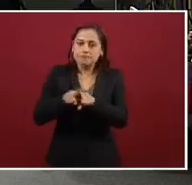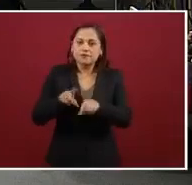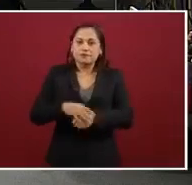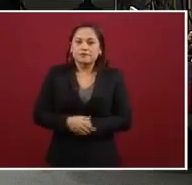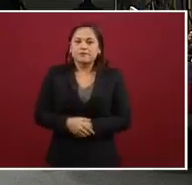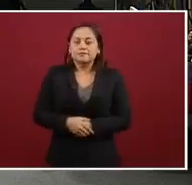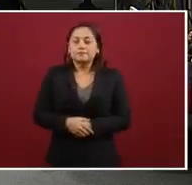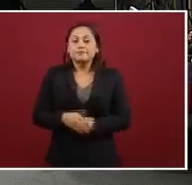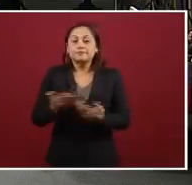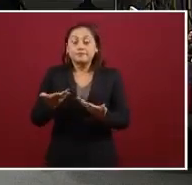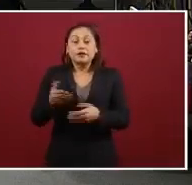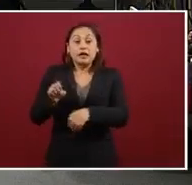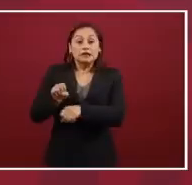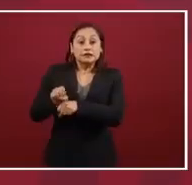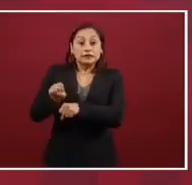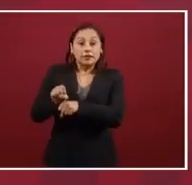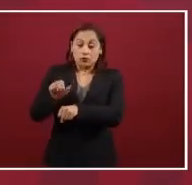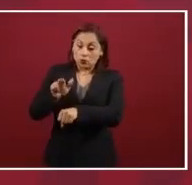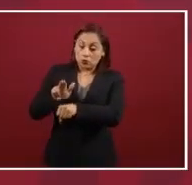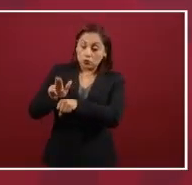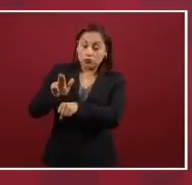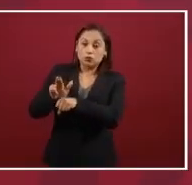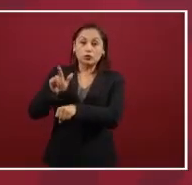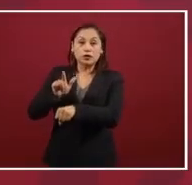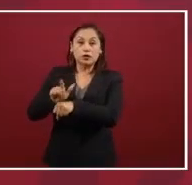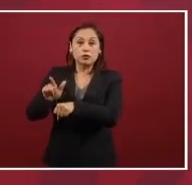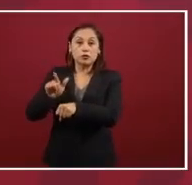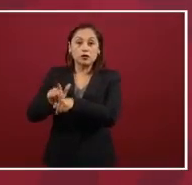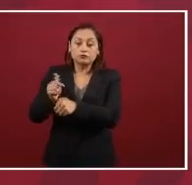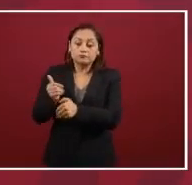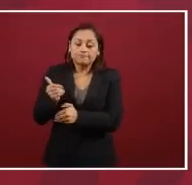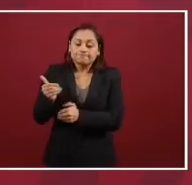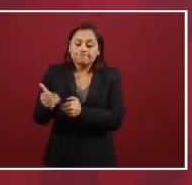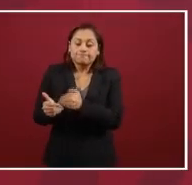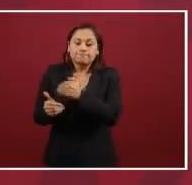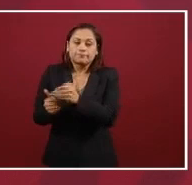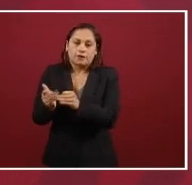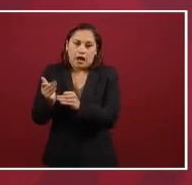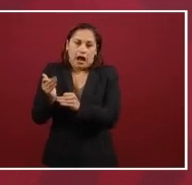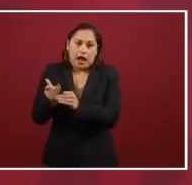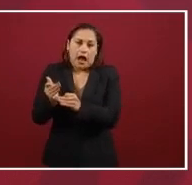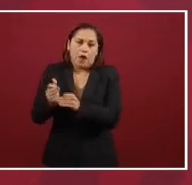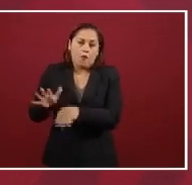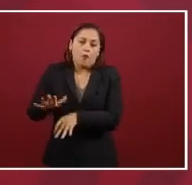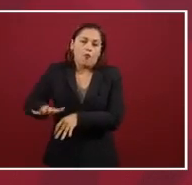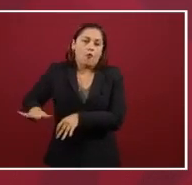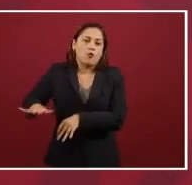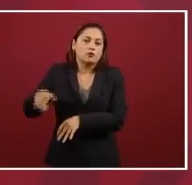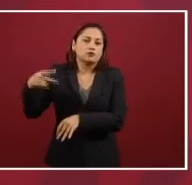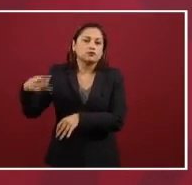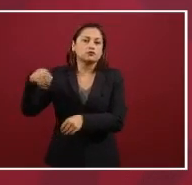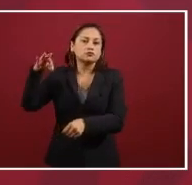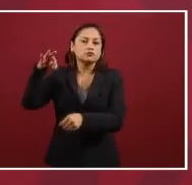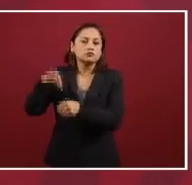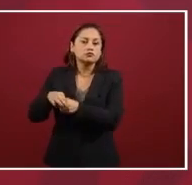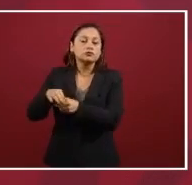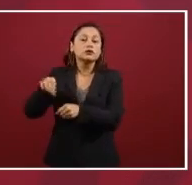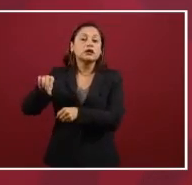avanzando en El Salvador, Honduras y Guatemala, una vez que pase su proceso electoral, que como ustedes saben va a tener lugar el día 11 de